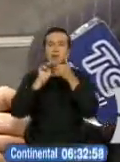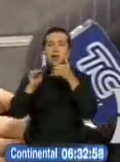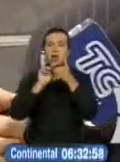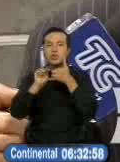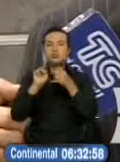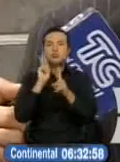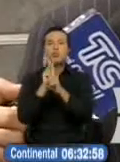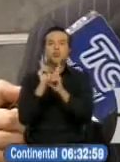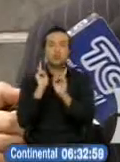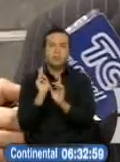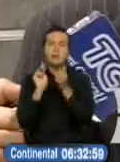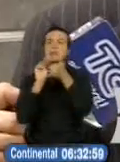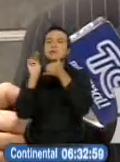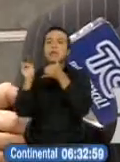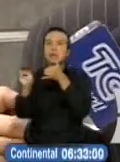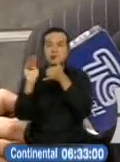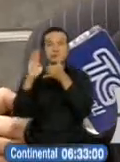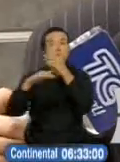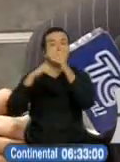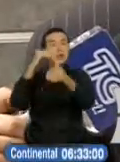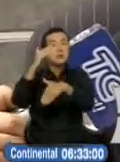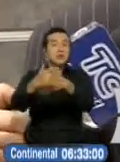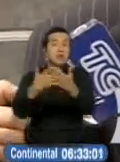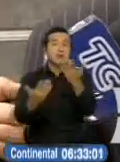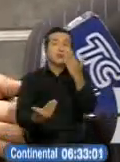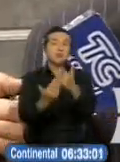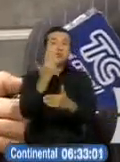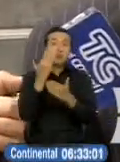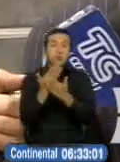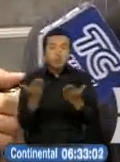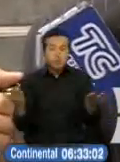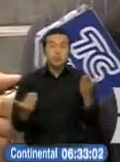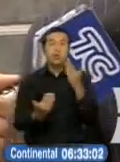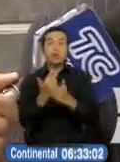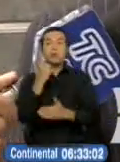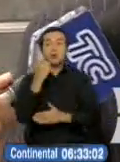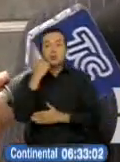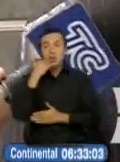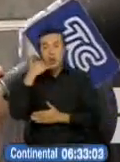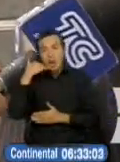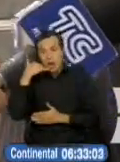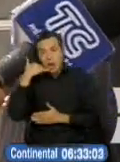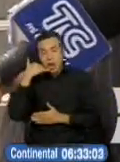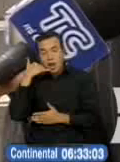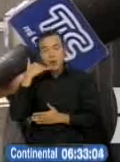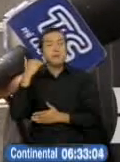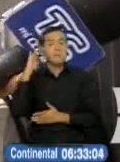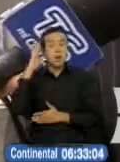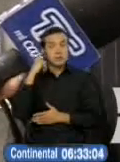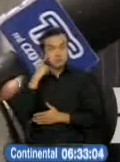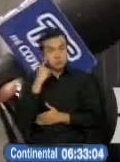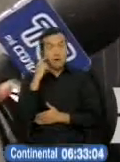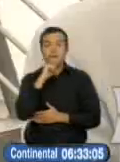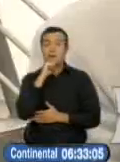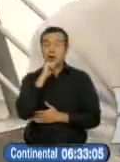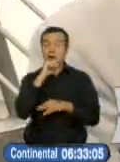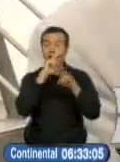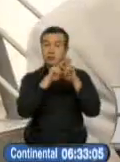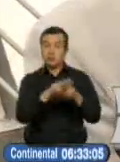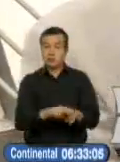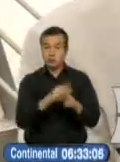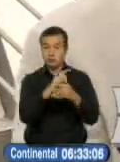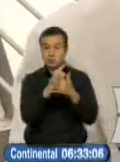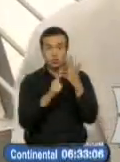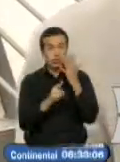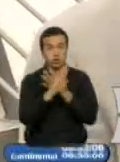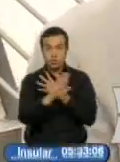sin perjuicio que luego aparezcan nuevos audios o nuevos en los demás dispositivos que todavía no se han revisado. Ellos van a